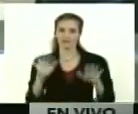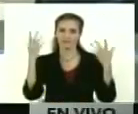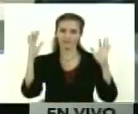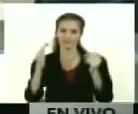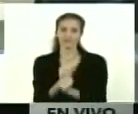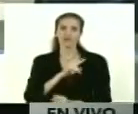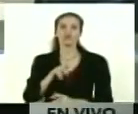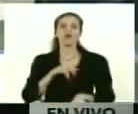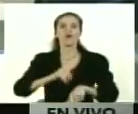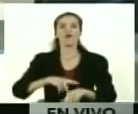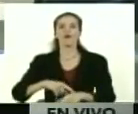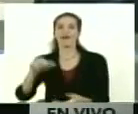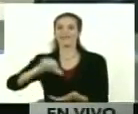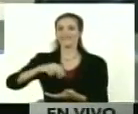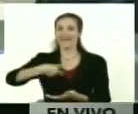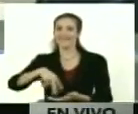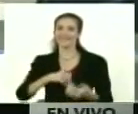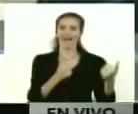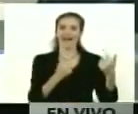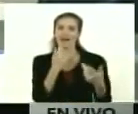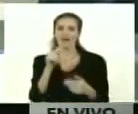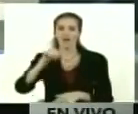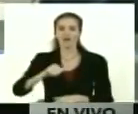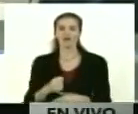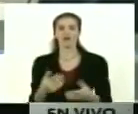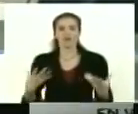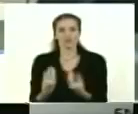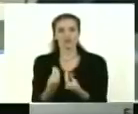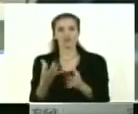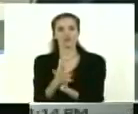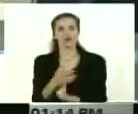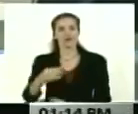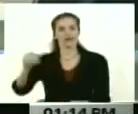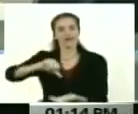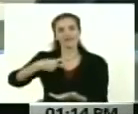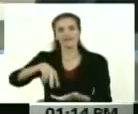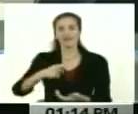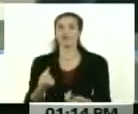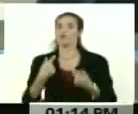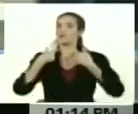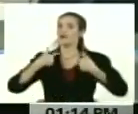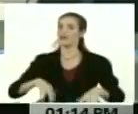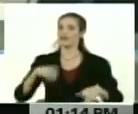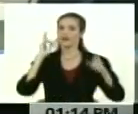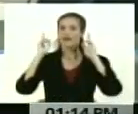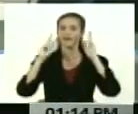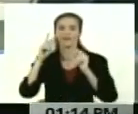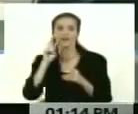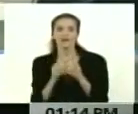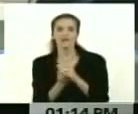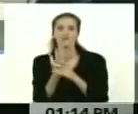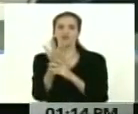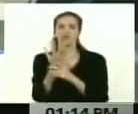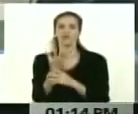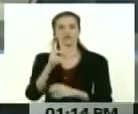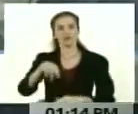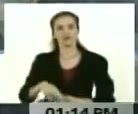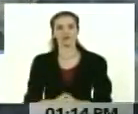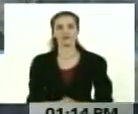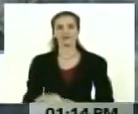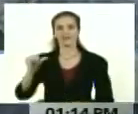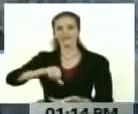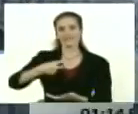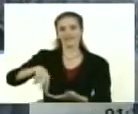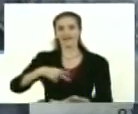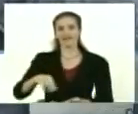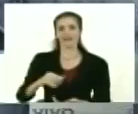Estamos en la hora de la salsa, hoy con los duros de la salsa. No se lo pierda por Radio Miraflores y